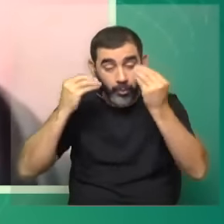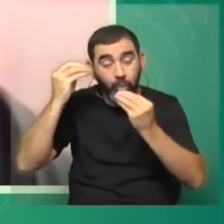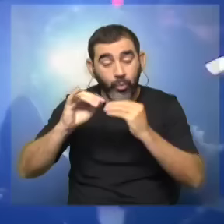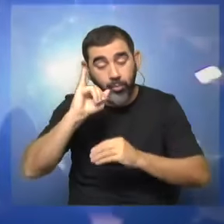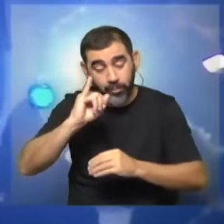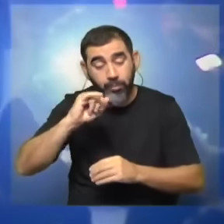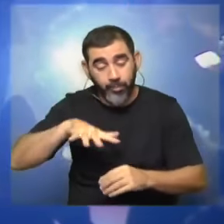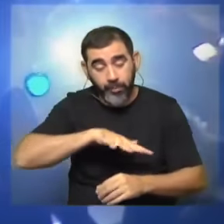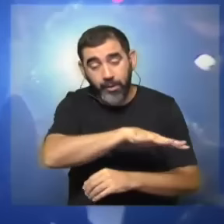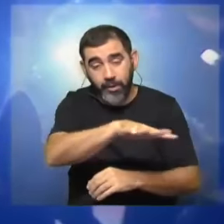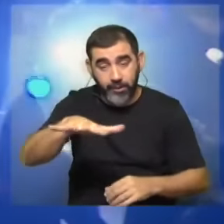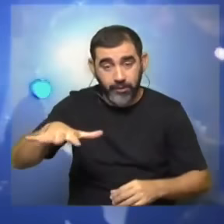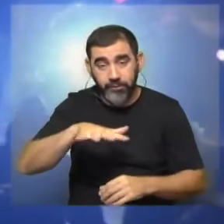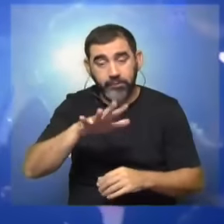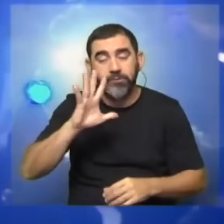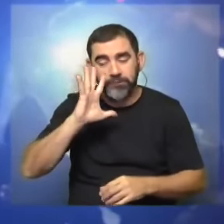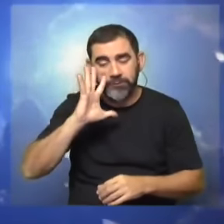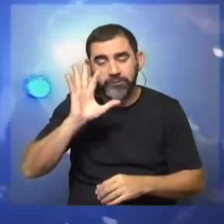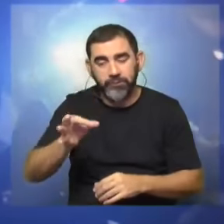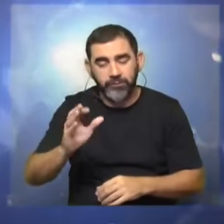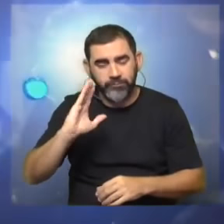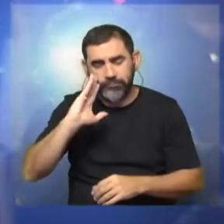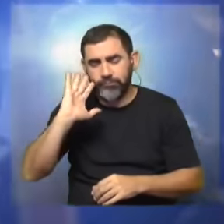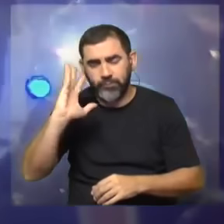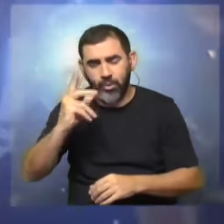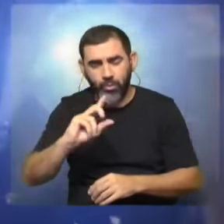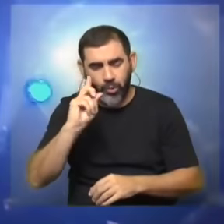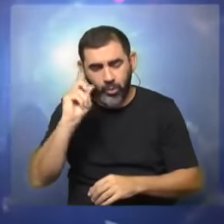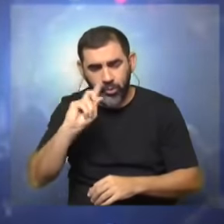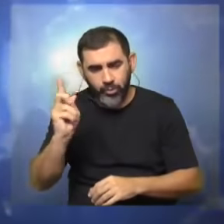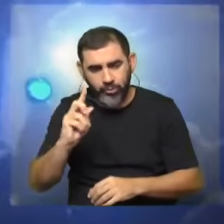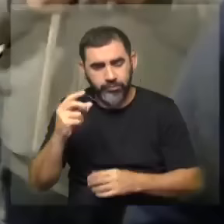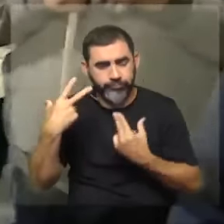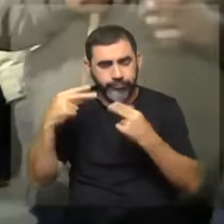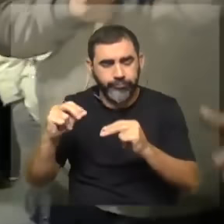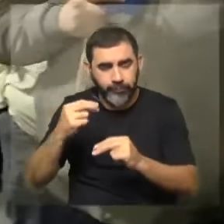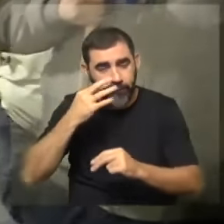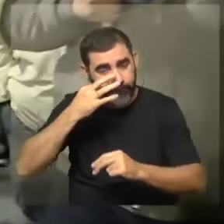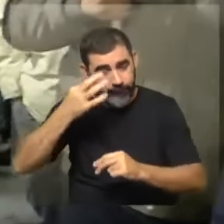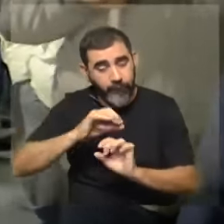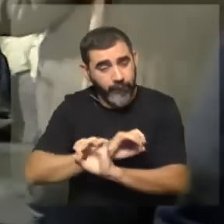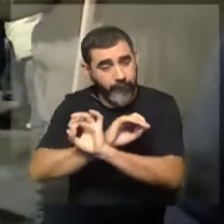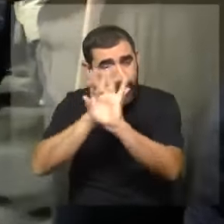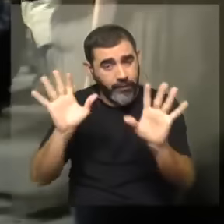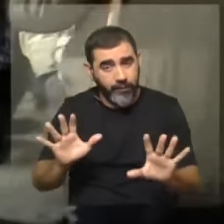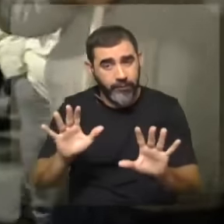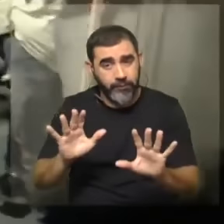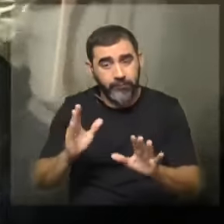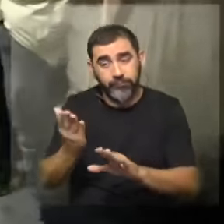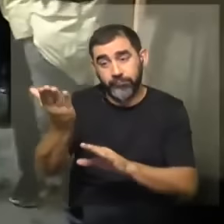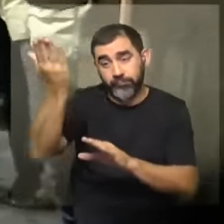sociedad demuestra un desconocimiento o negar una verdad muy clara sobre lo que